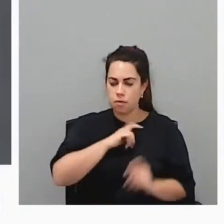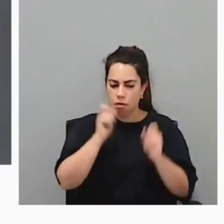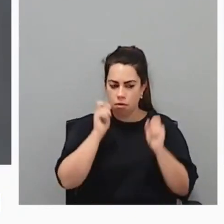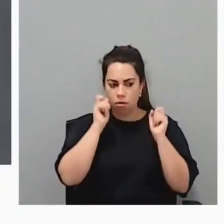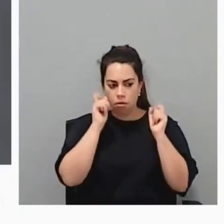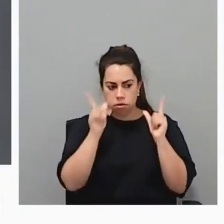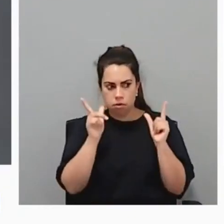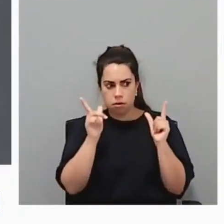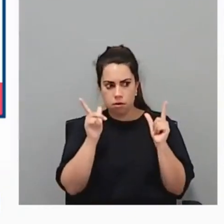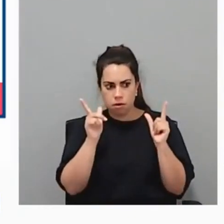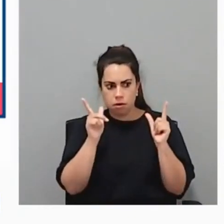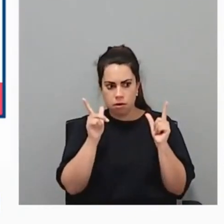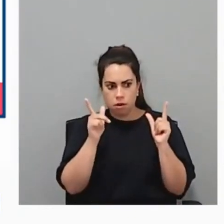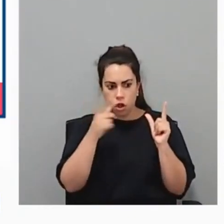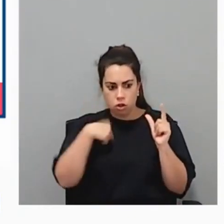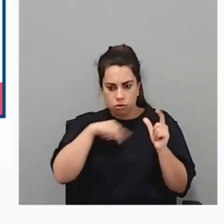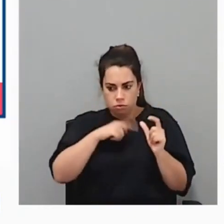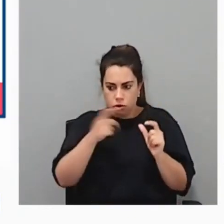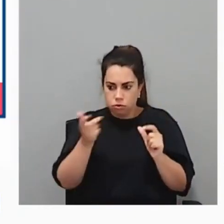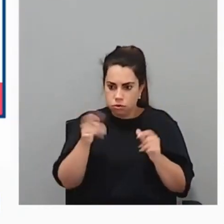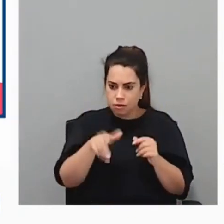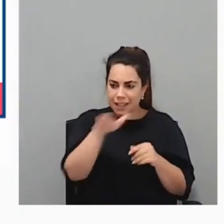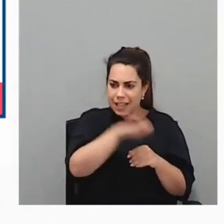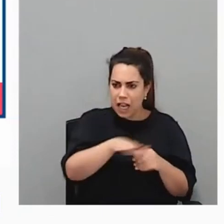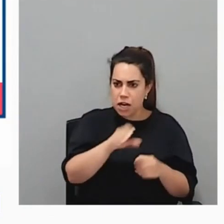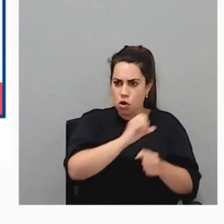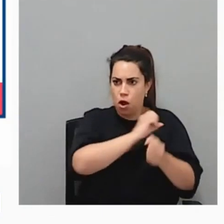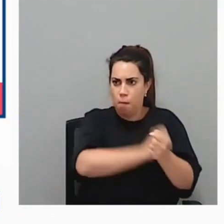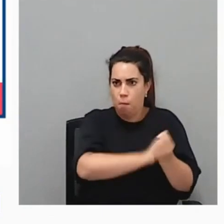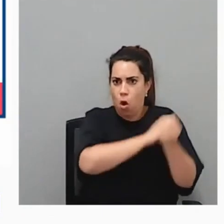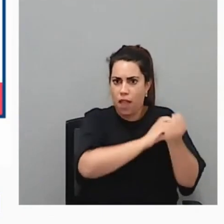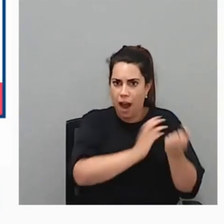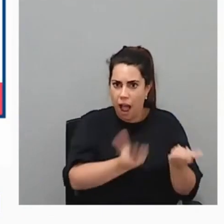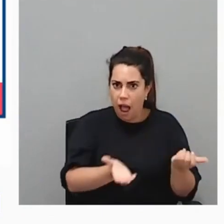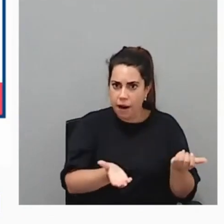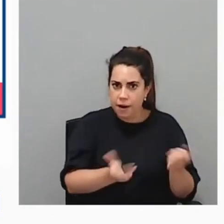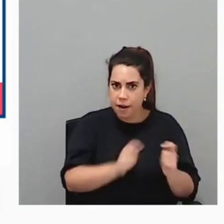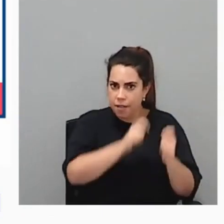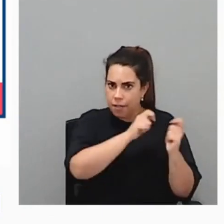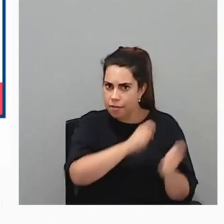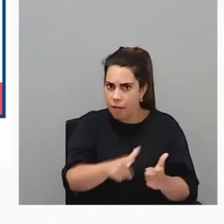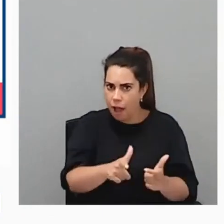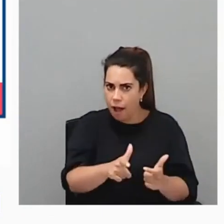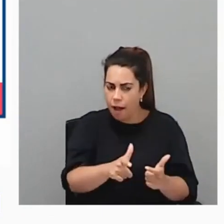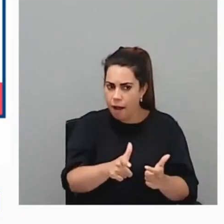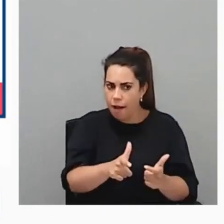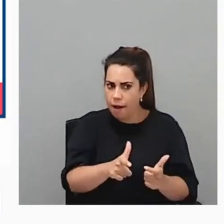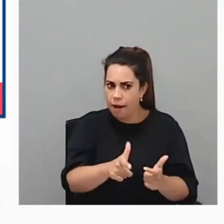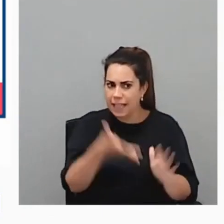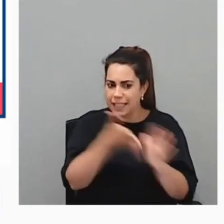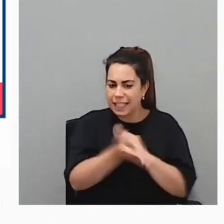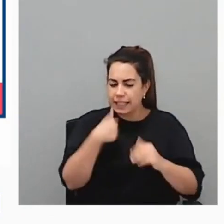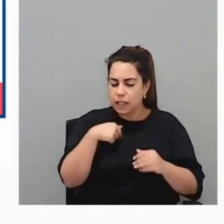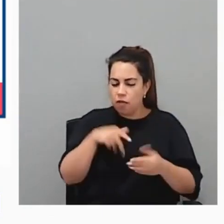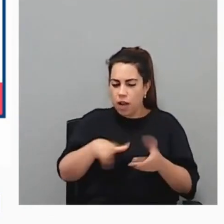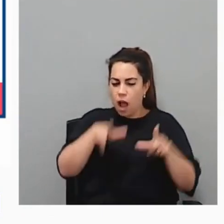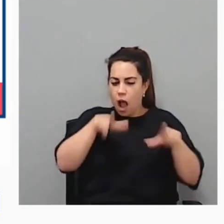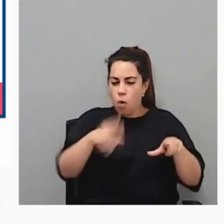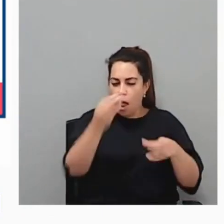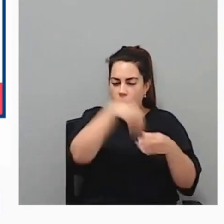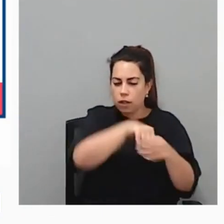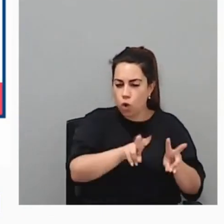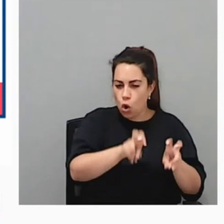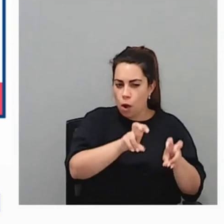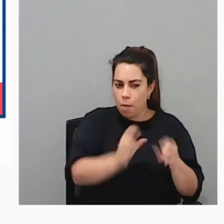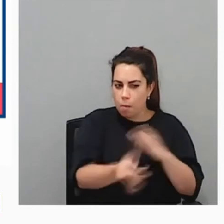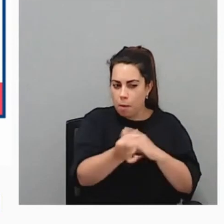que estábamos empoderando al niño, ¿no? Como es el título de esta mesa redonda, ¿no?, de innovar desde dentro y fuera del aula. Nosotros empezamos